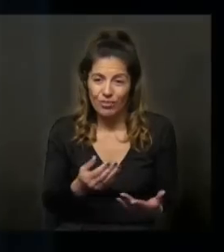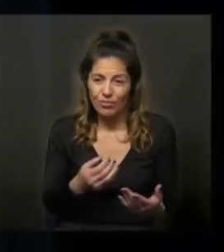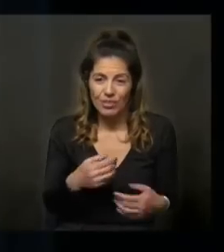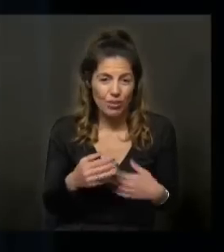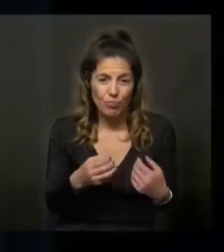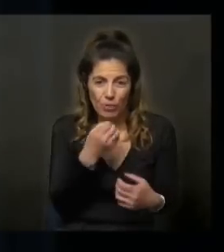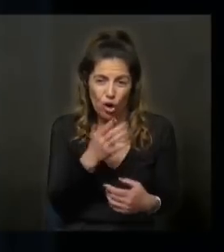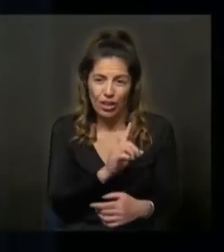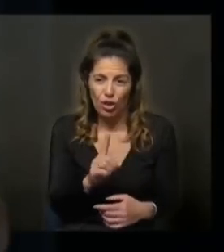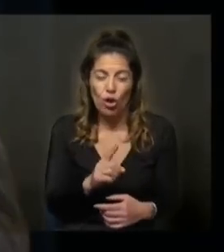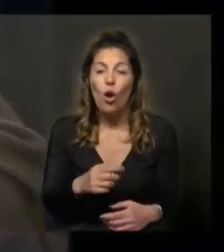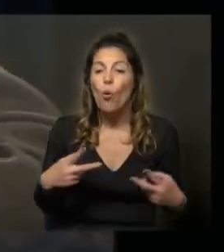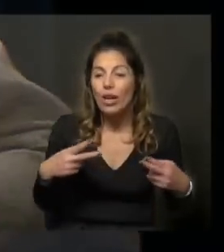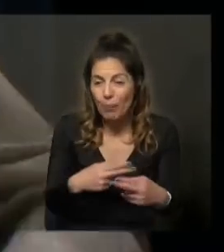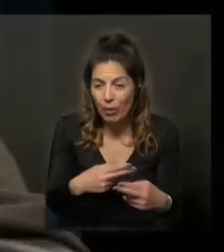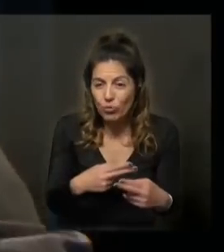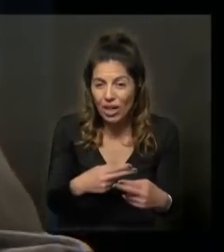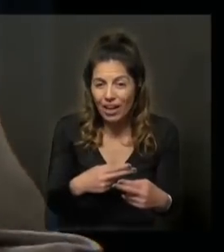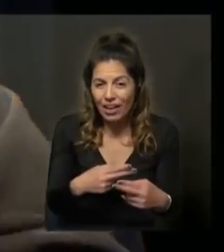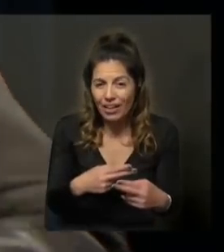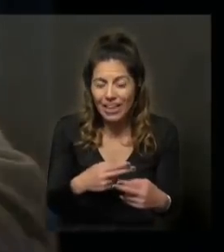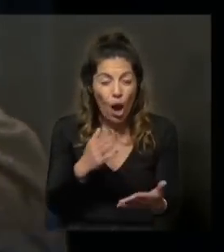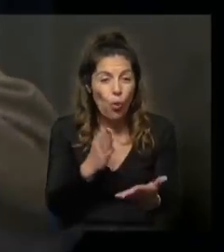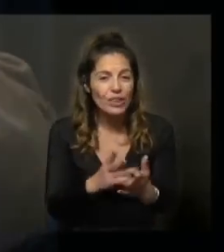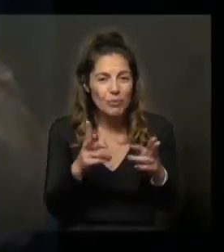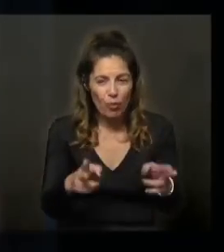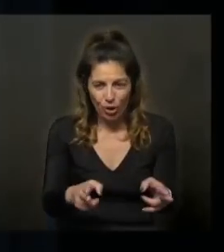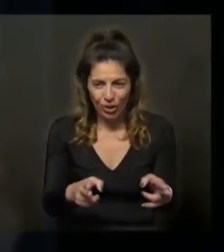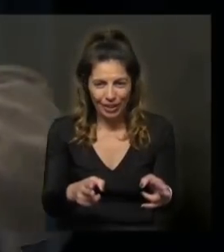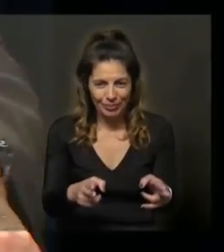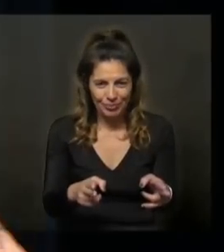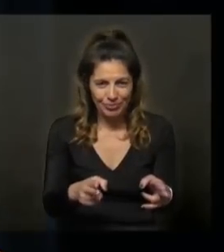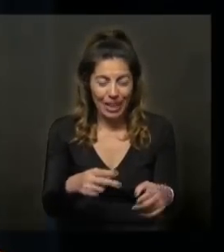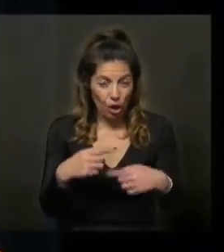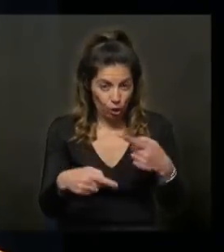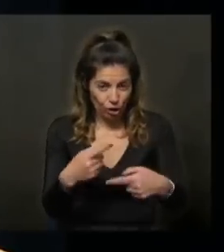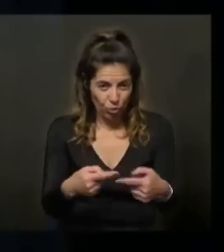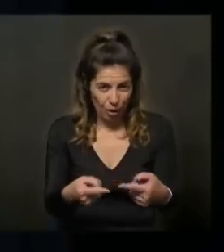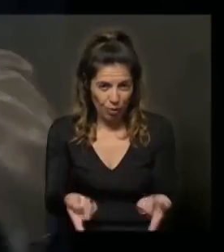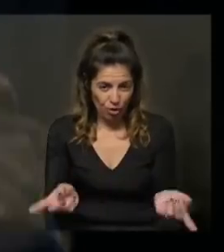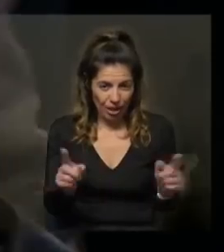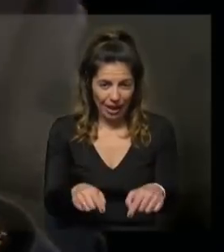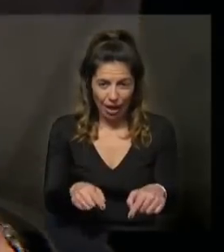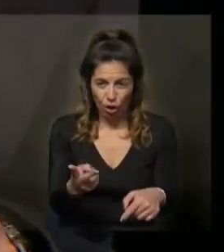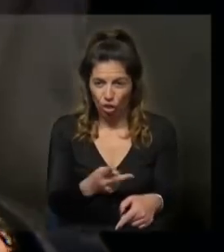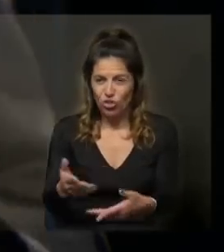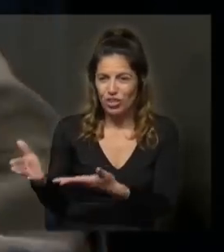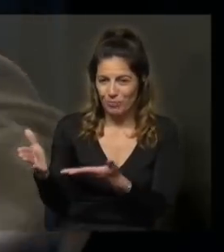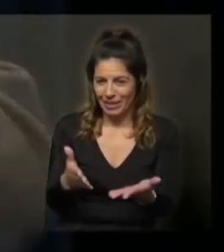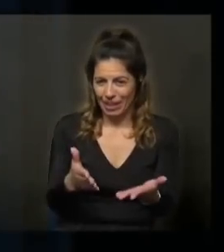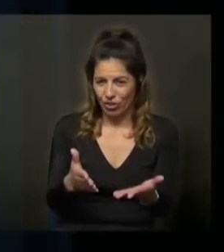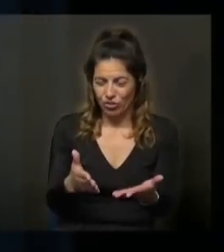pausa y vamos a la al último bloque enseguida seguimos con petrus aquí y con